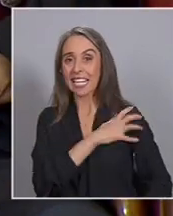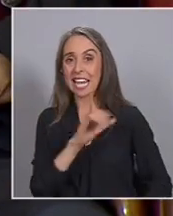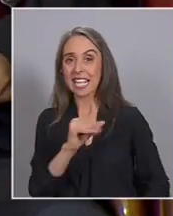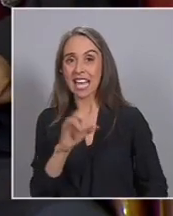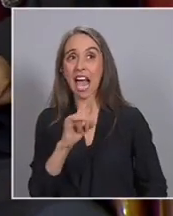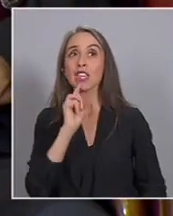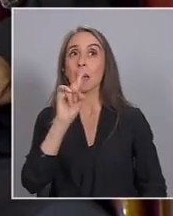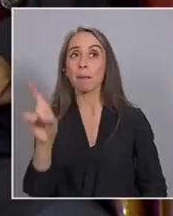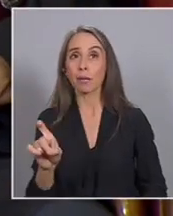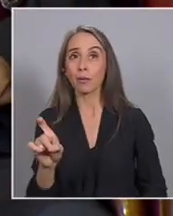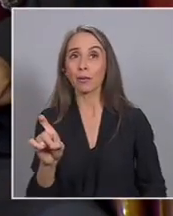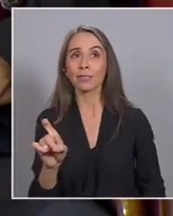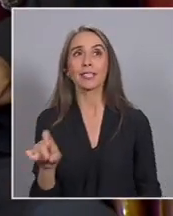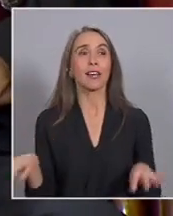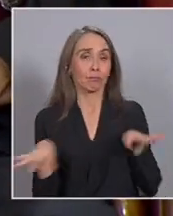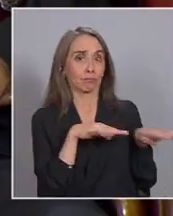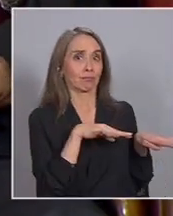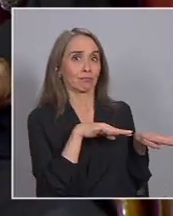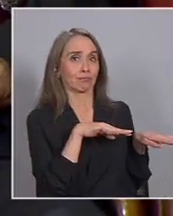Pese a ello,